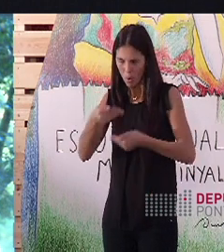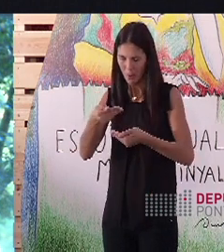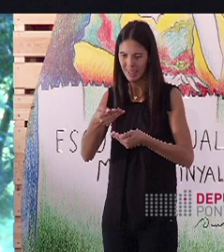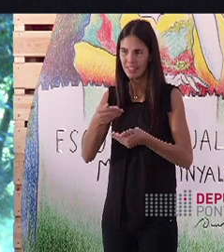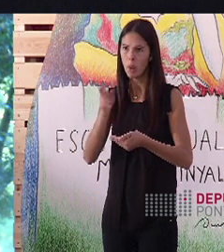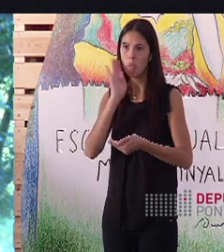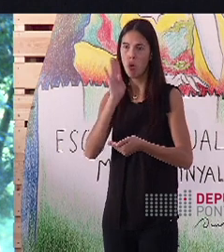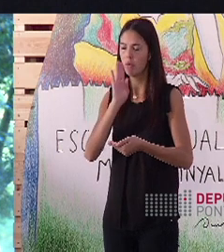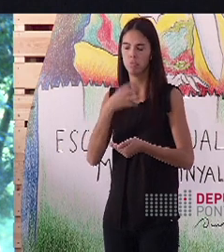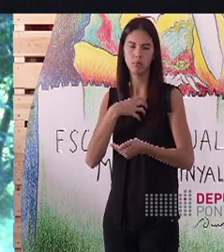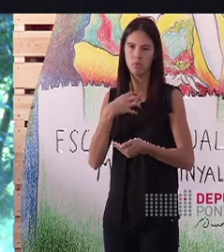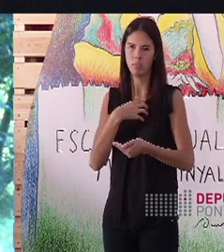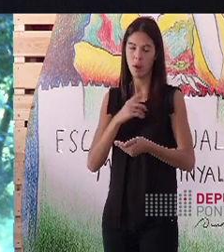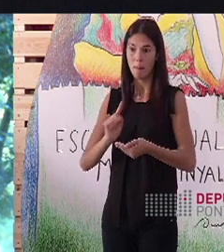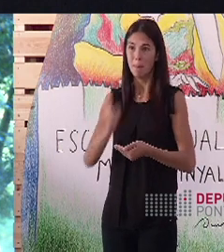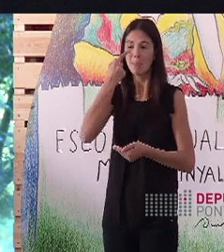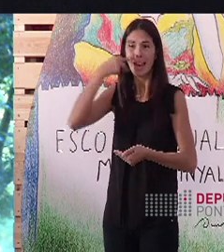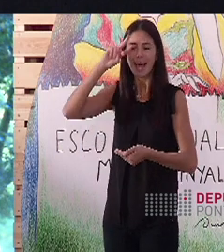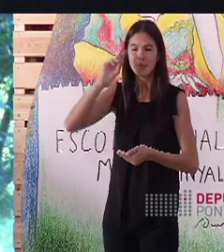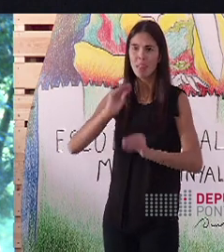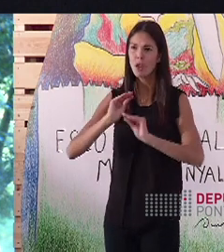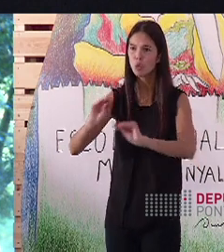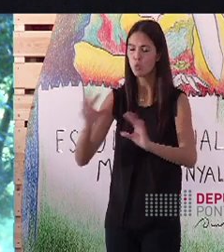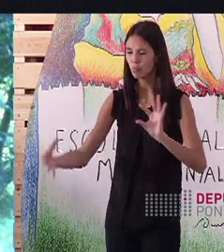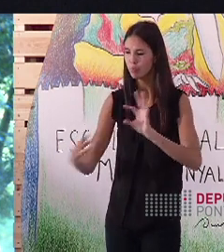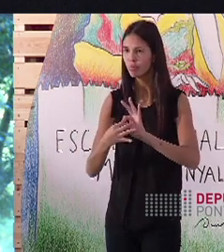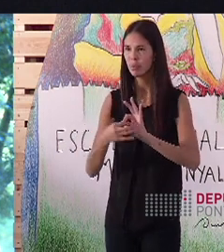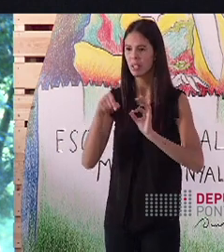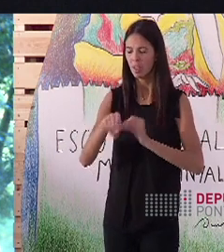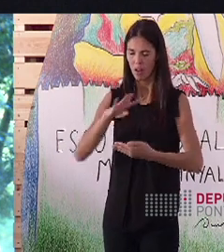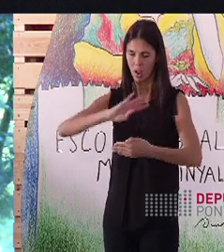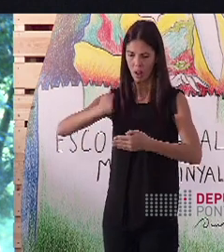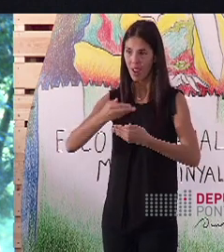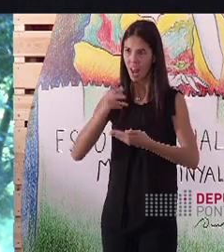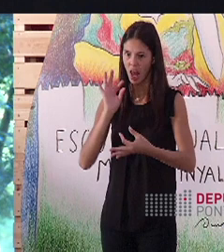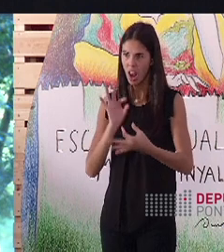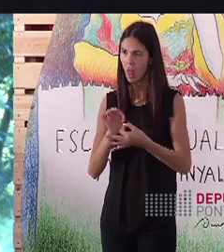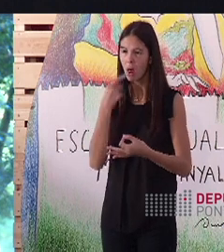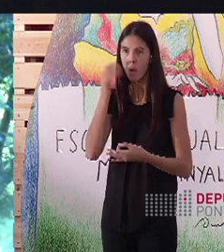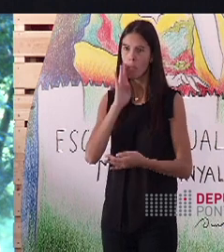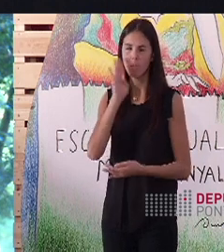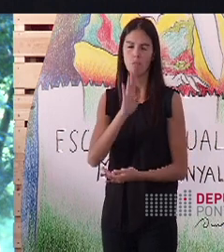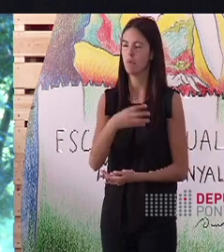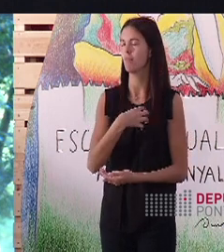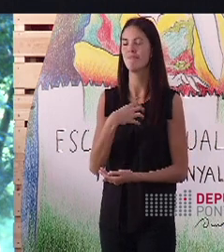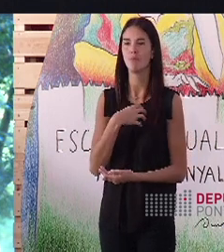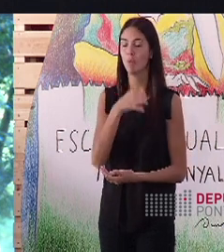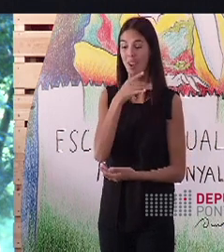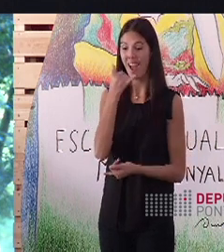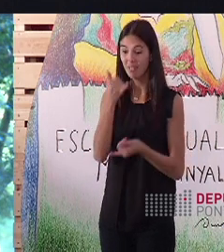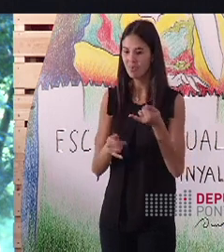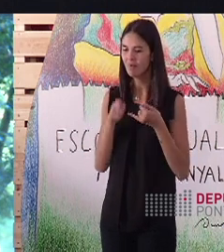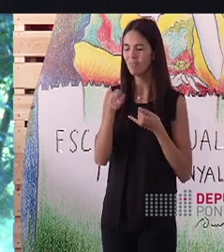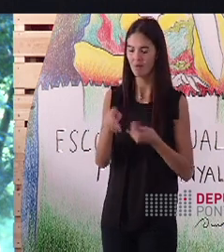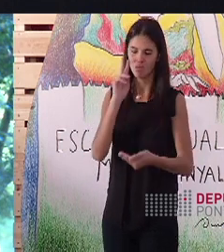experiencia de excitación sexual no puede venir por ese relato pornográfico, porque eso va a condicionar